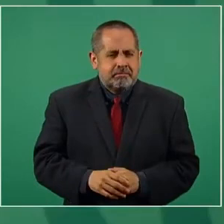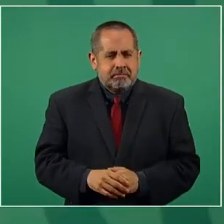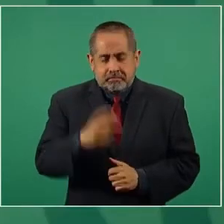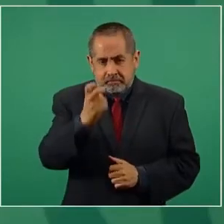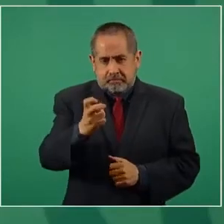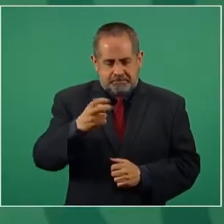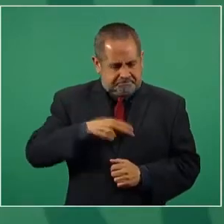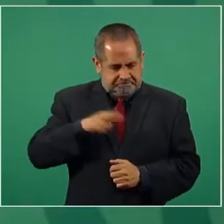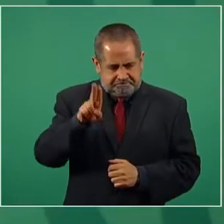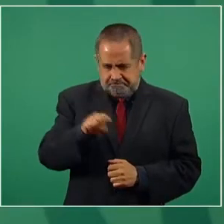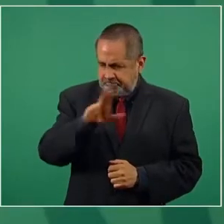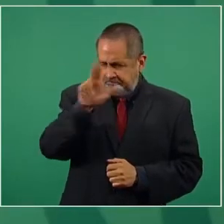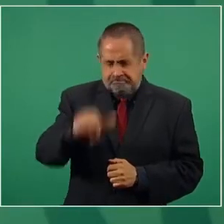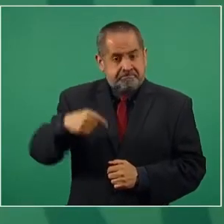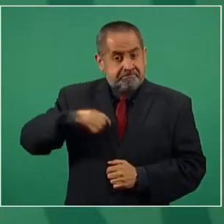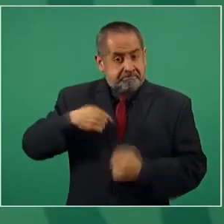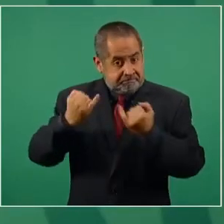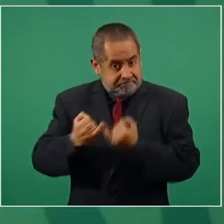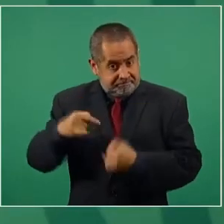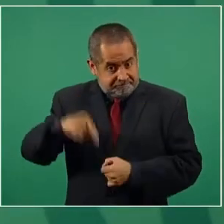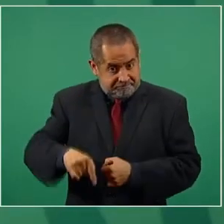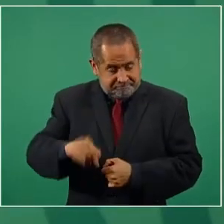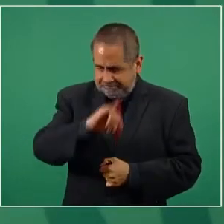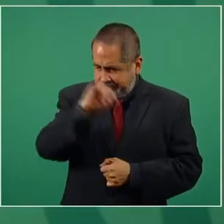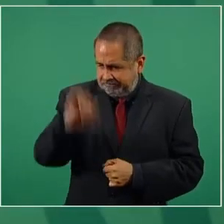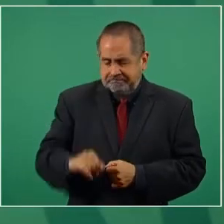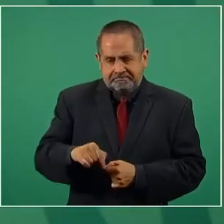Eso nunca va a pasar